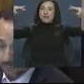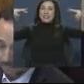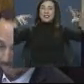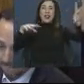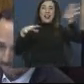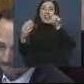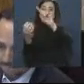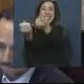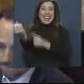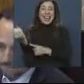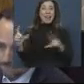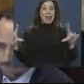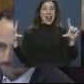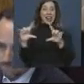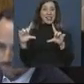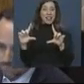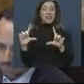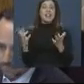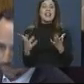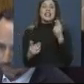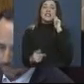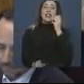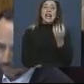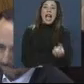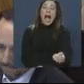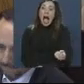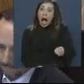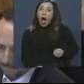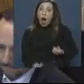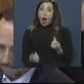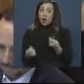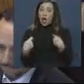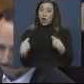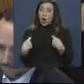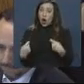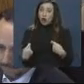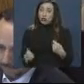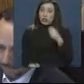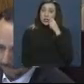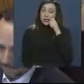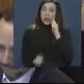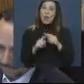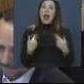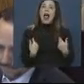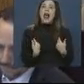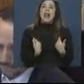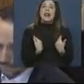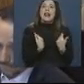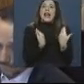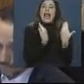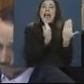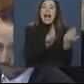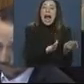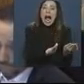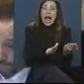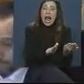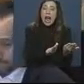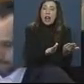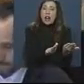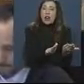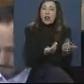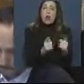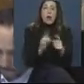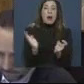televisión, le está ahorrando un costo y le está regalando un factor de